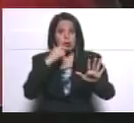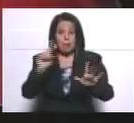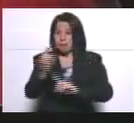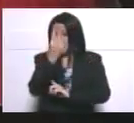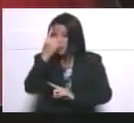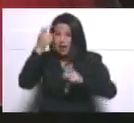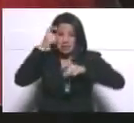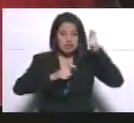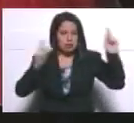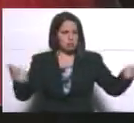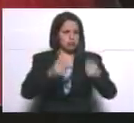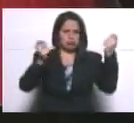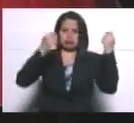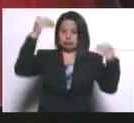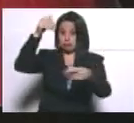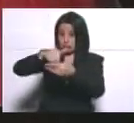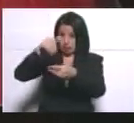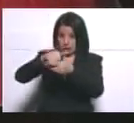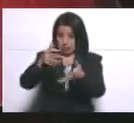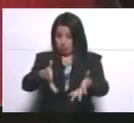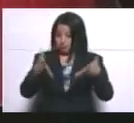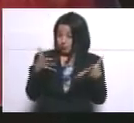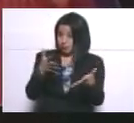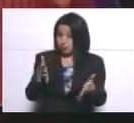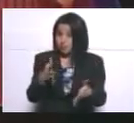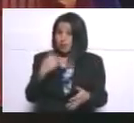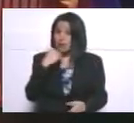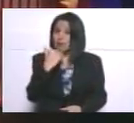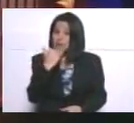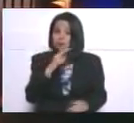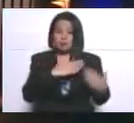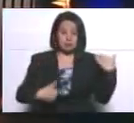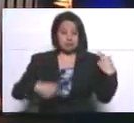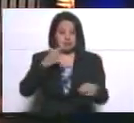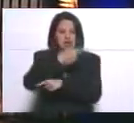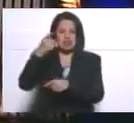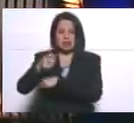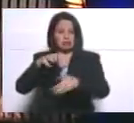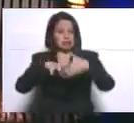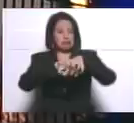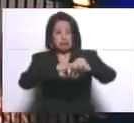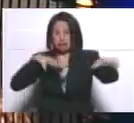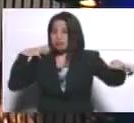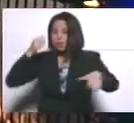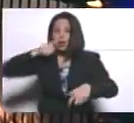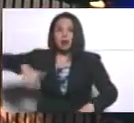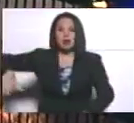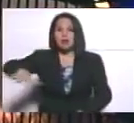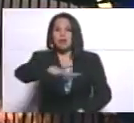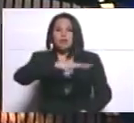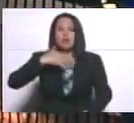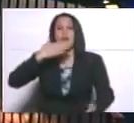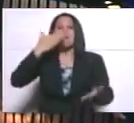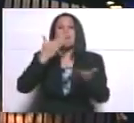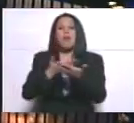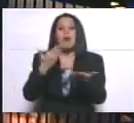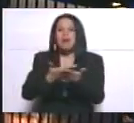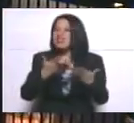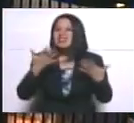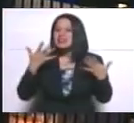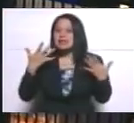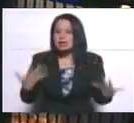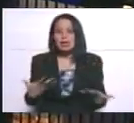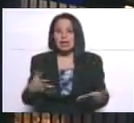Chávez, que lo llevó a la presidencia de la República por mandato de la mayoría del pueblo. Ese planteamiento